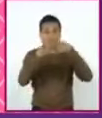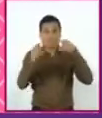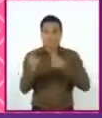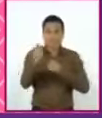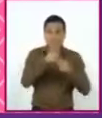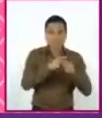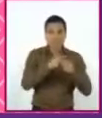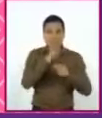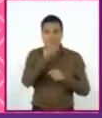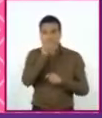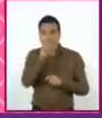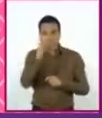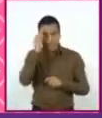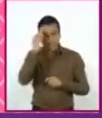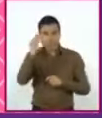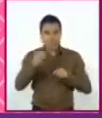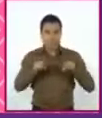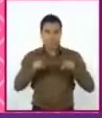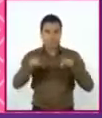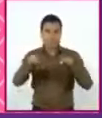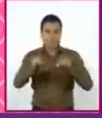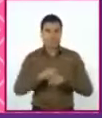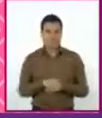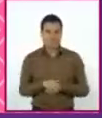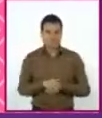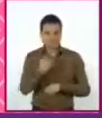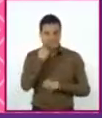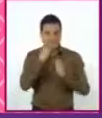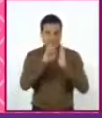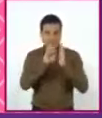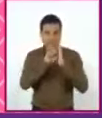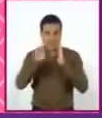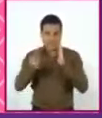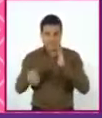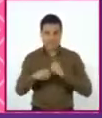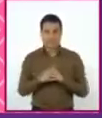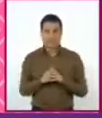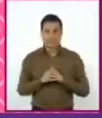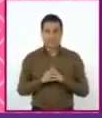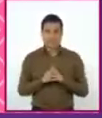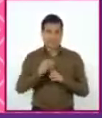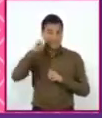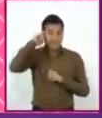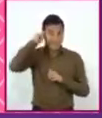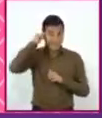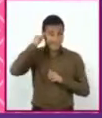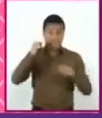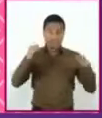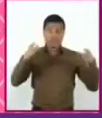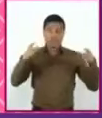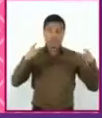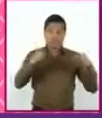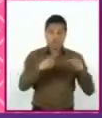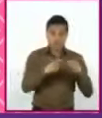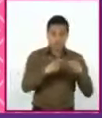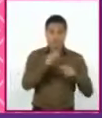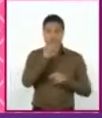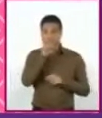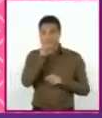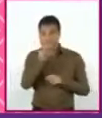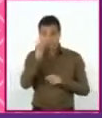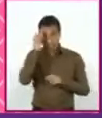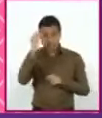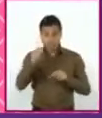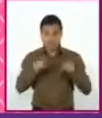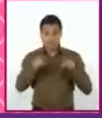le llama simultaneidad. Por ejemplo, el descenso de la población indígena coincide con la conquista de la zona